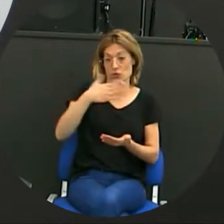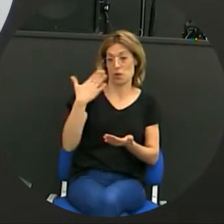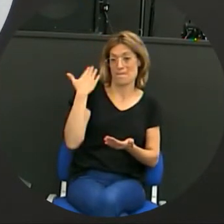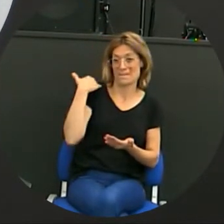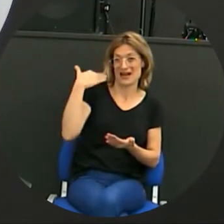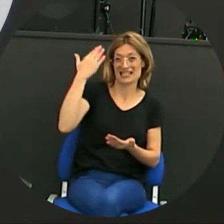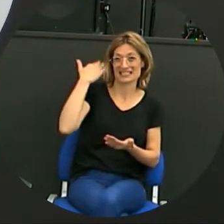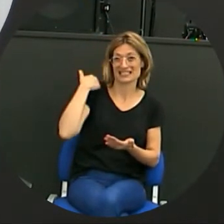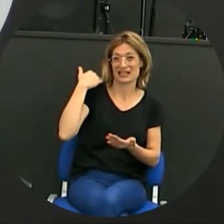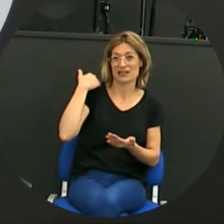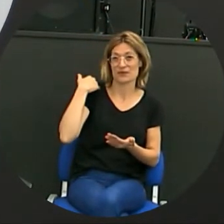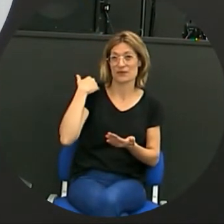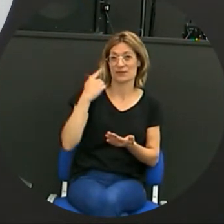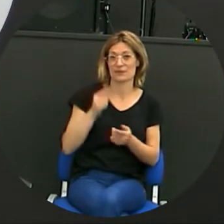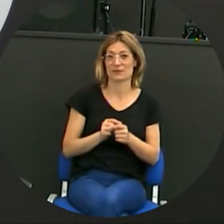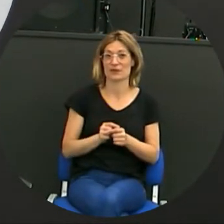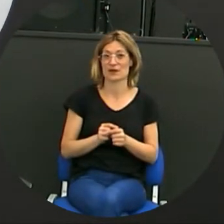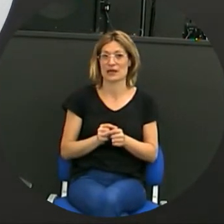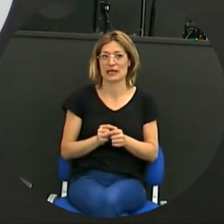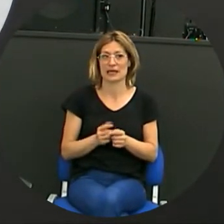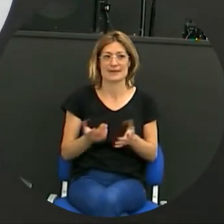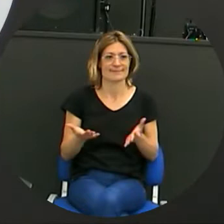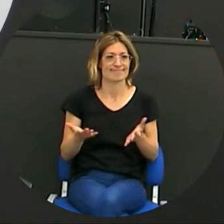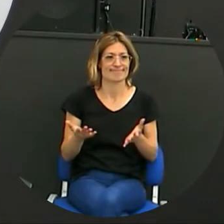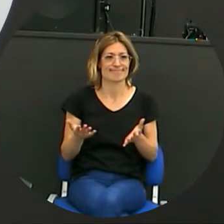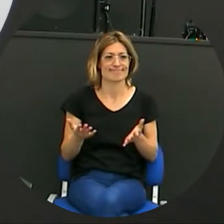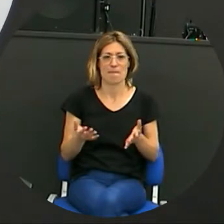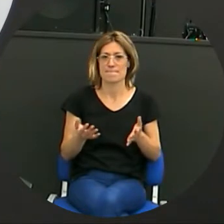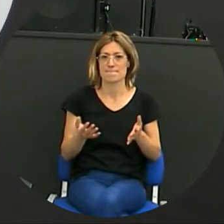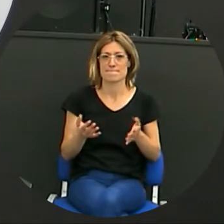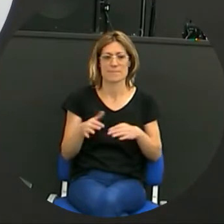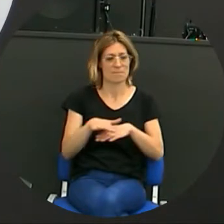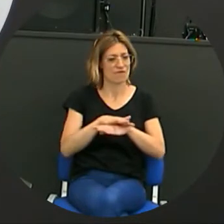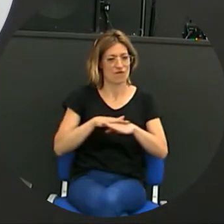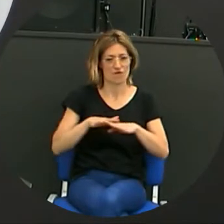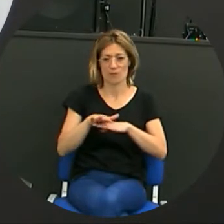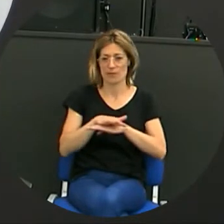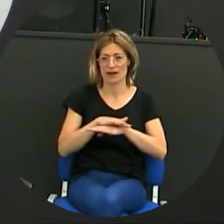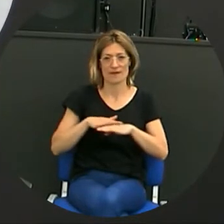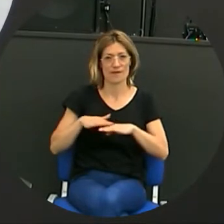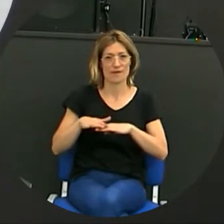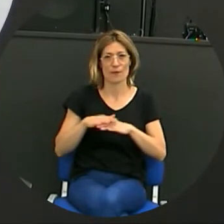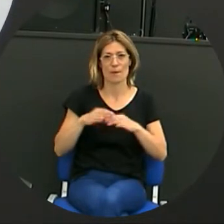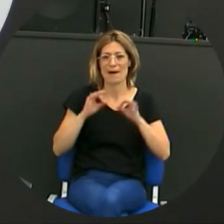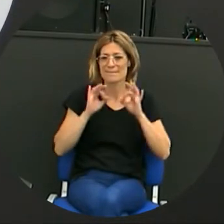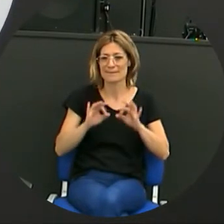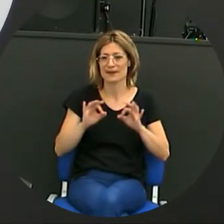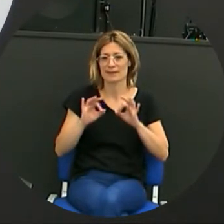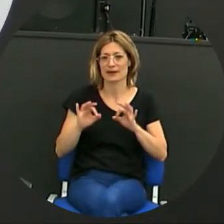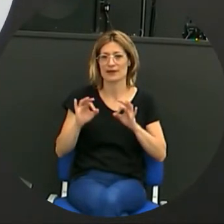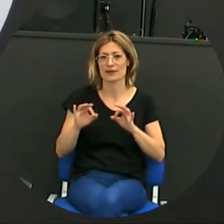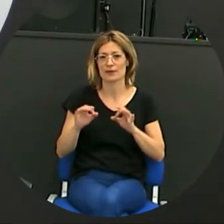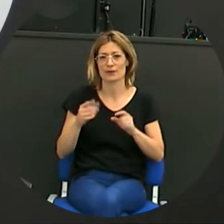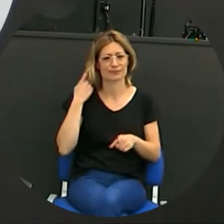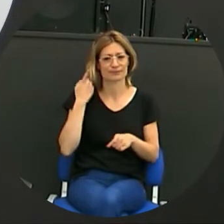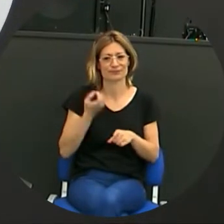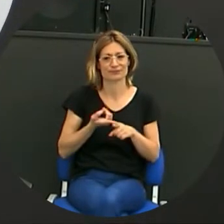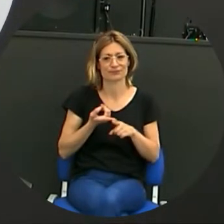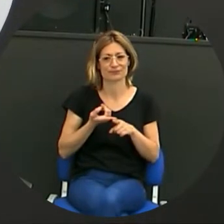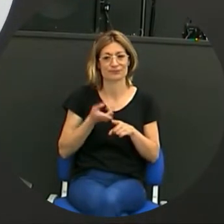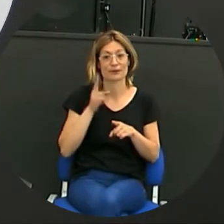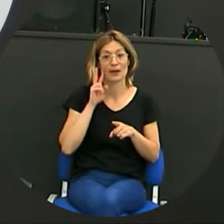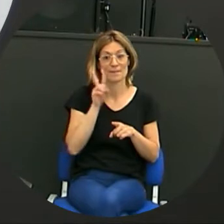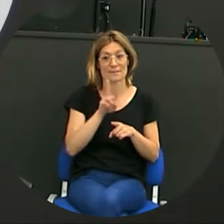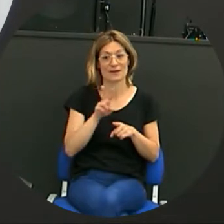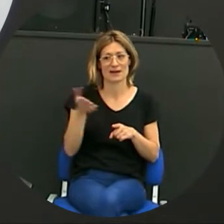la vida de Saulo y de Ananías, no es más que una preparación para que podamos ver